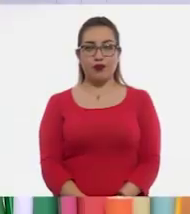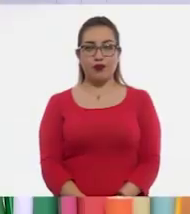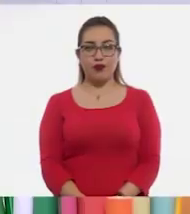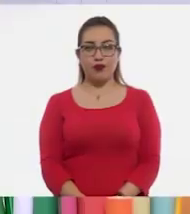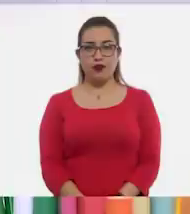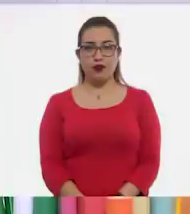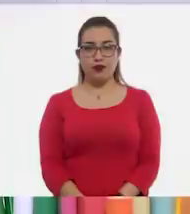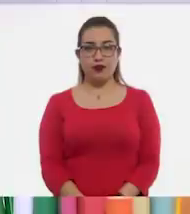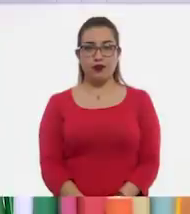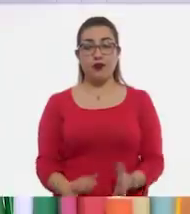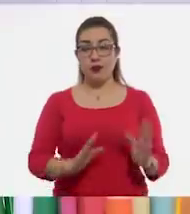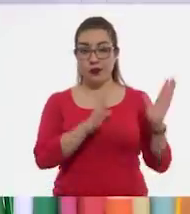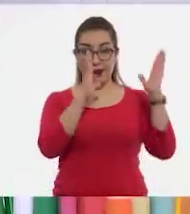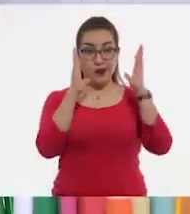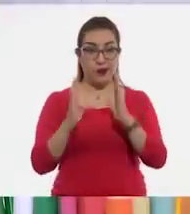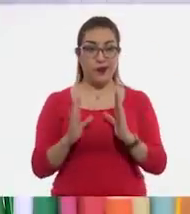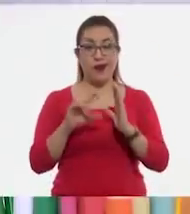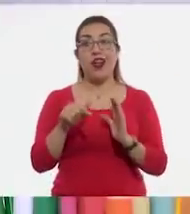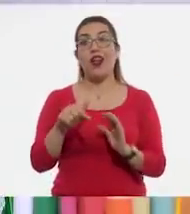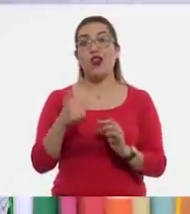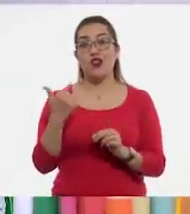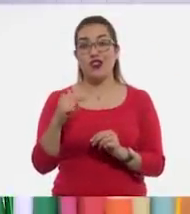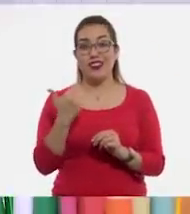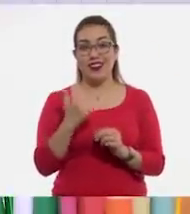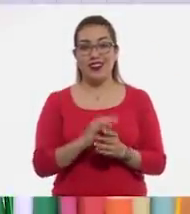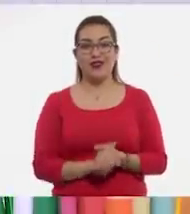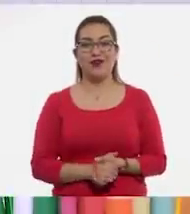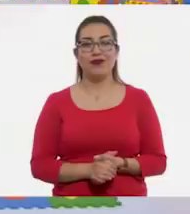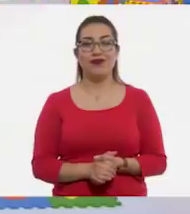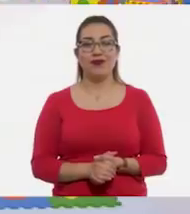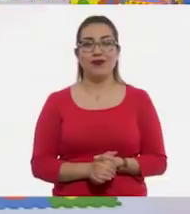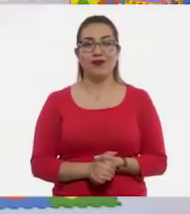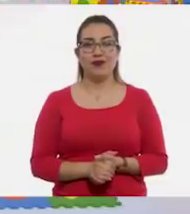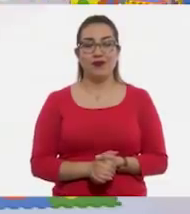Con esta son 12. 12.